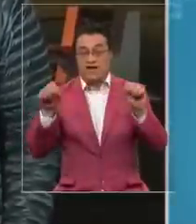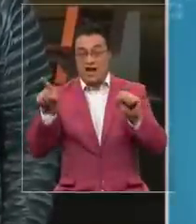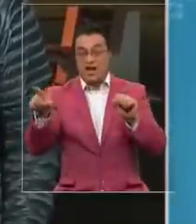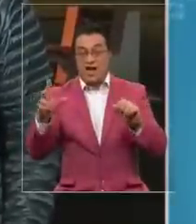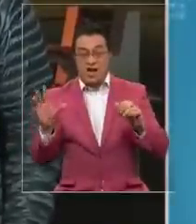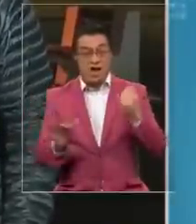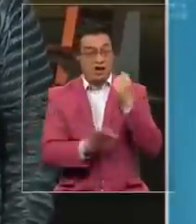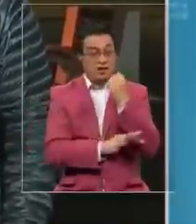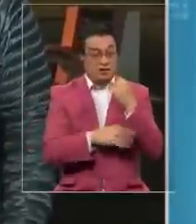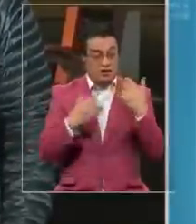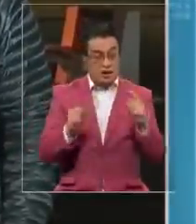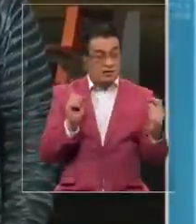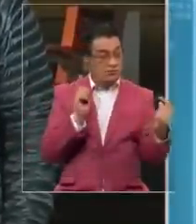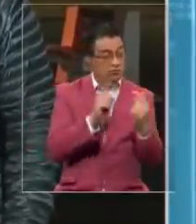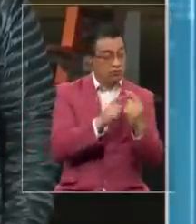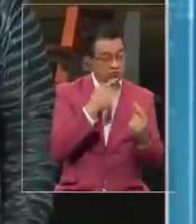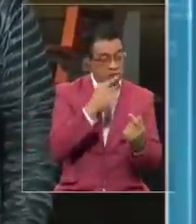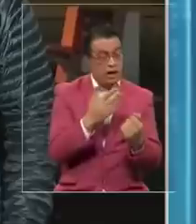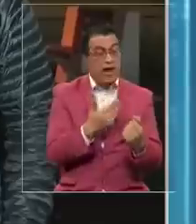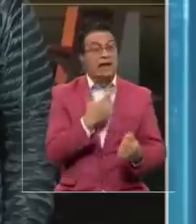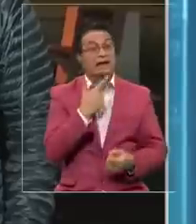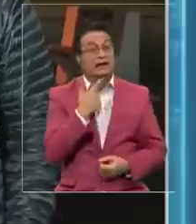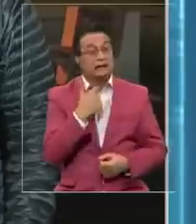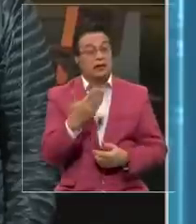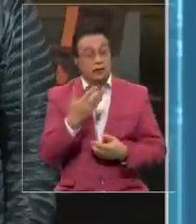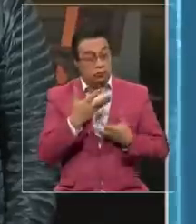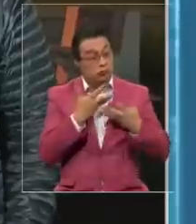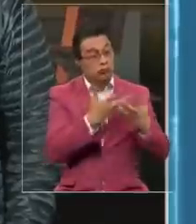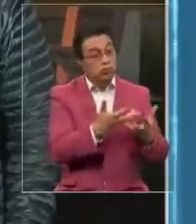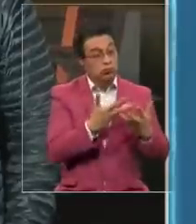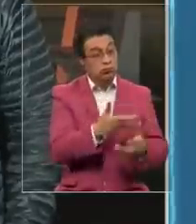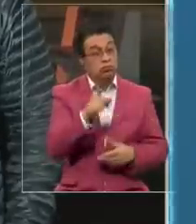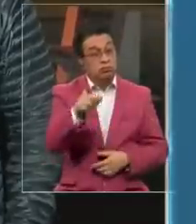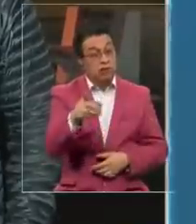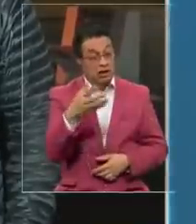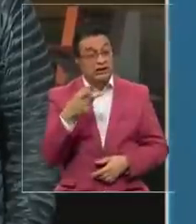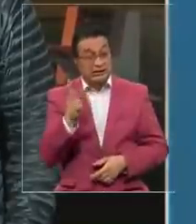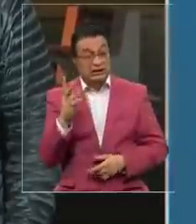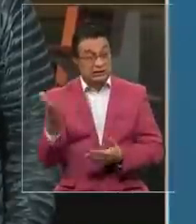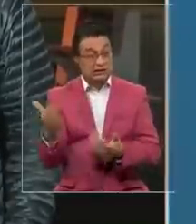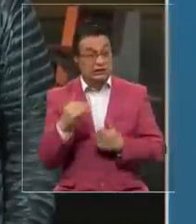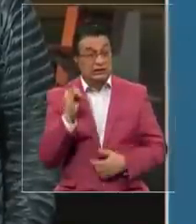si la Fiscalía ha demostrado algún interés en la colaboración que él podría dar a la investigación?